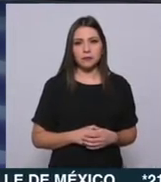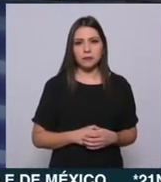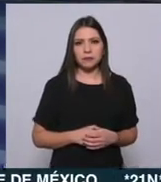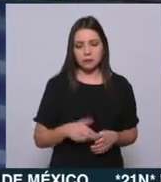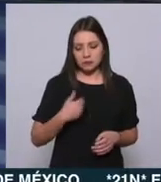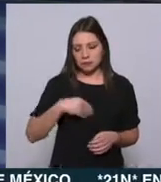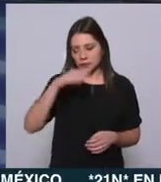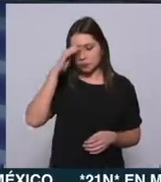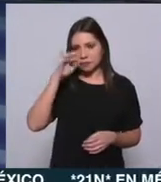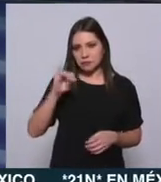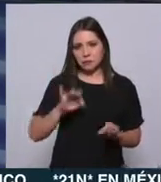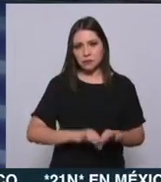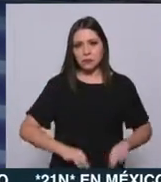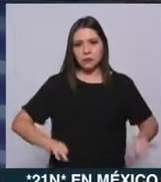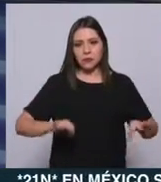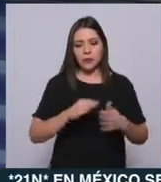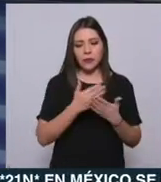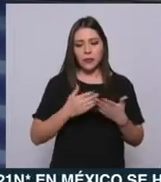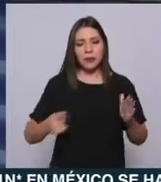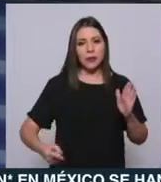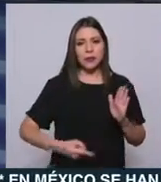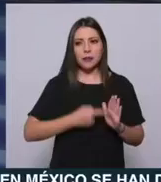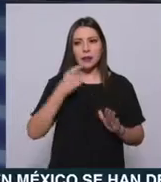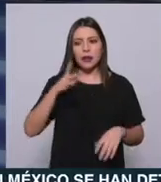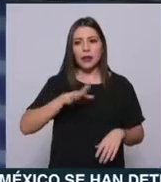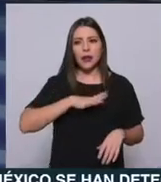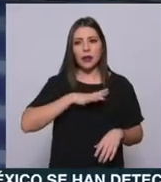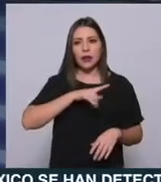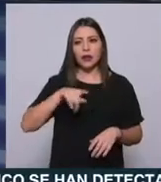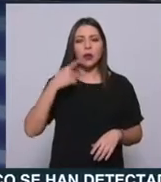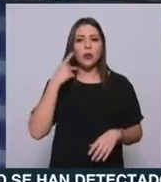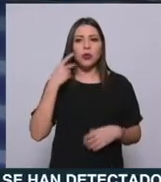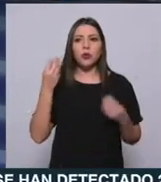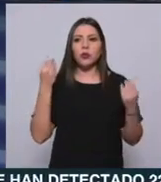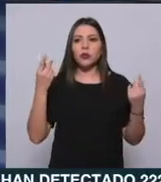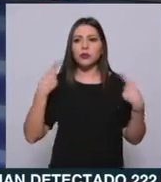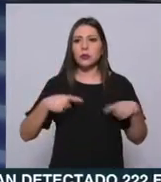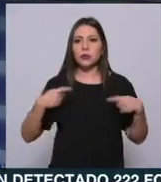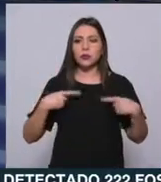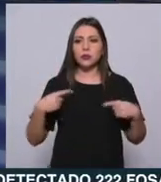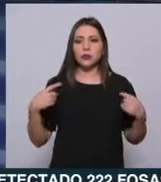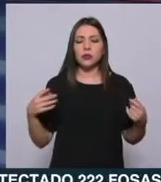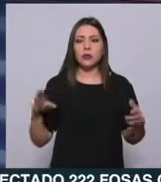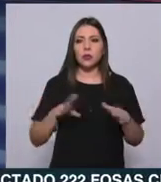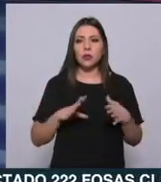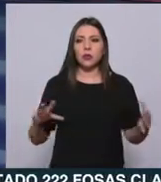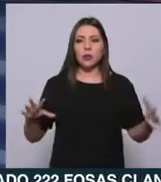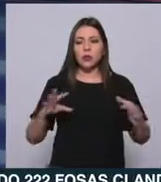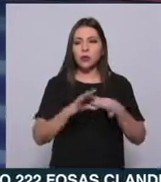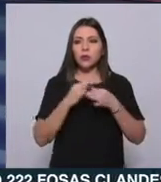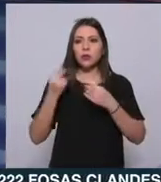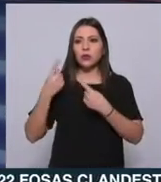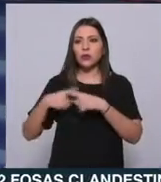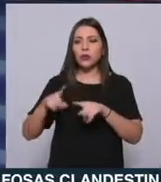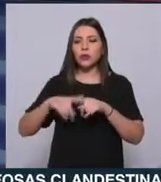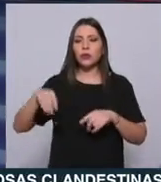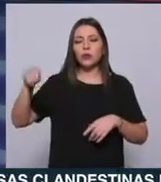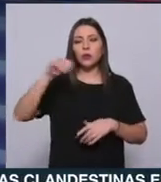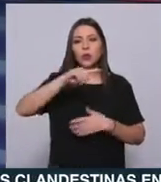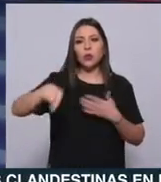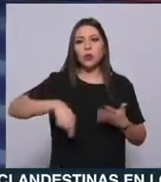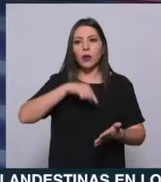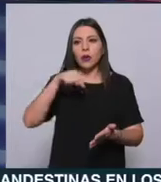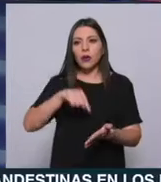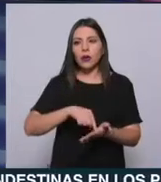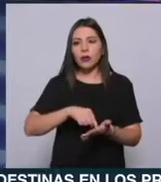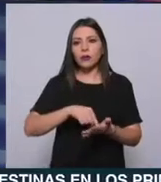vez que hay una voluntad política tan importante para juntar a tantos actores y desde tantos lugares para